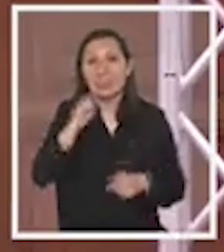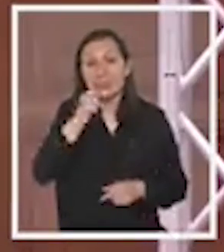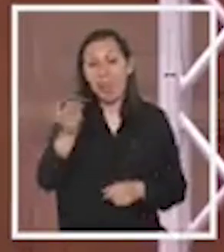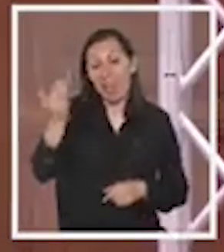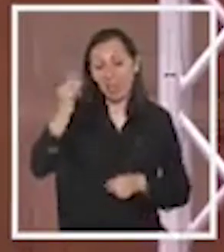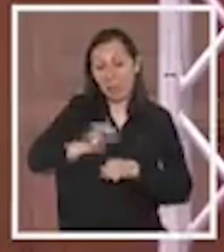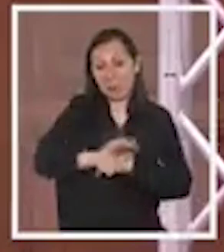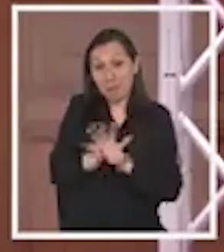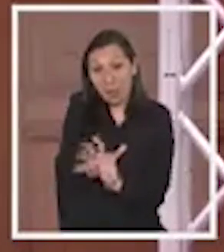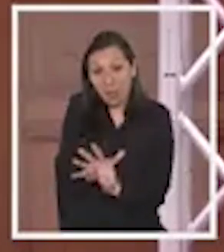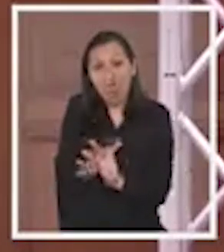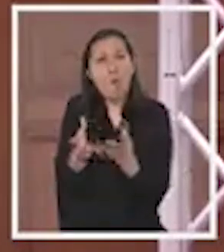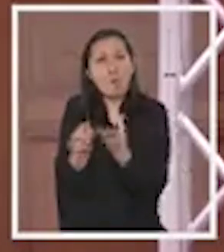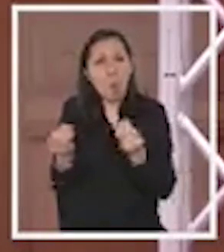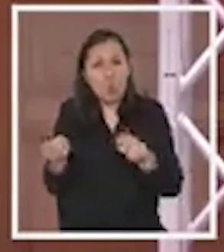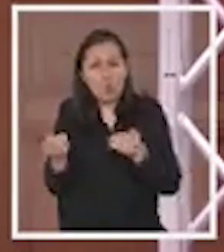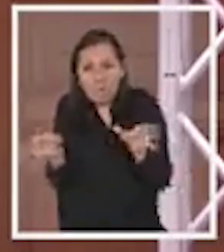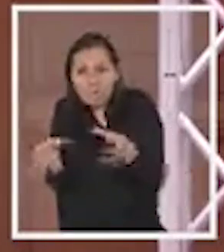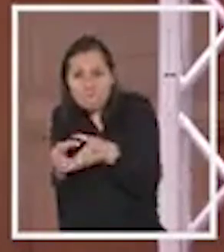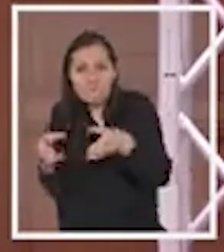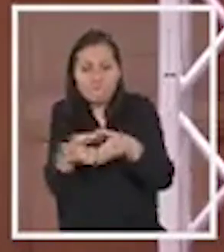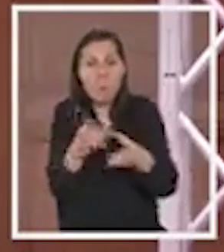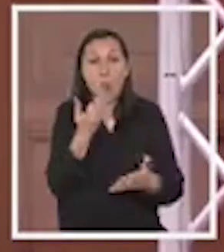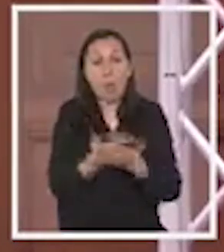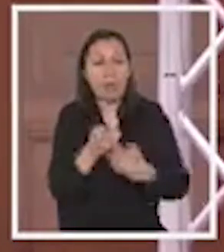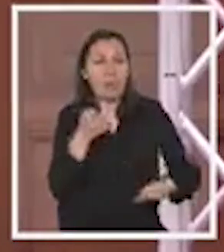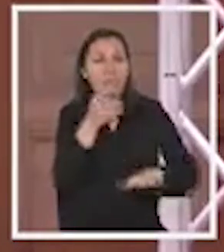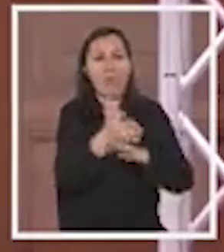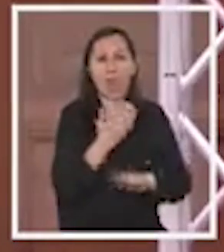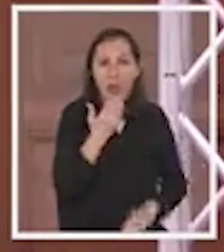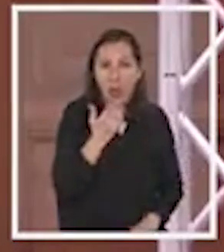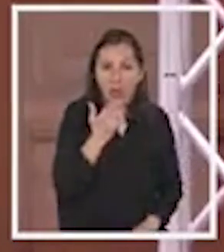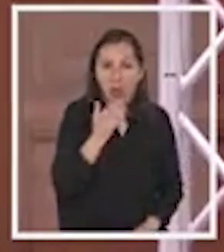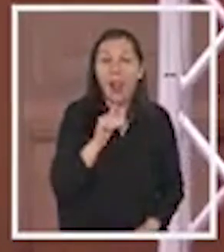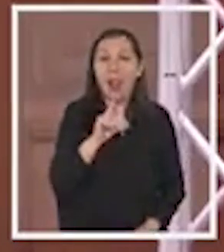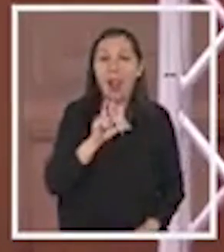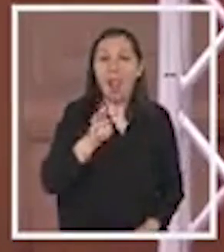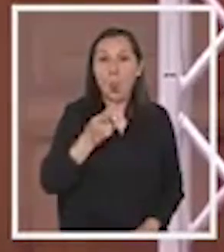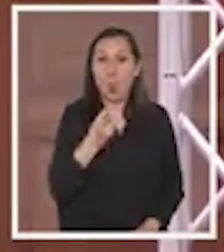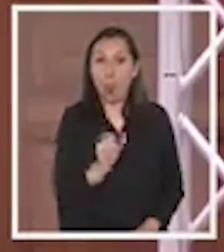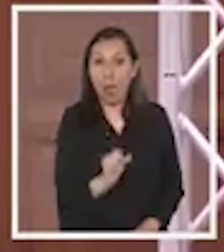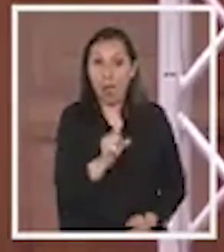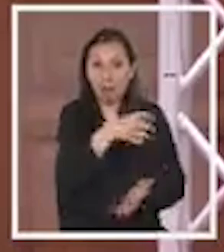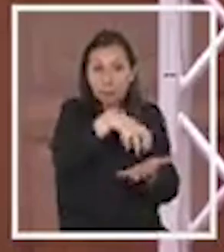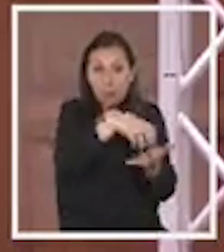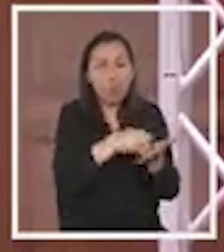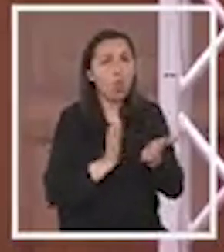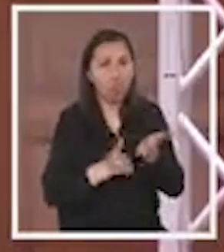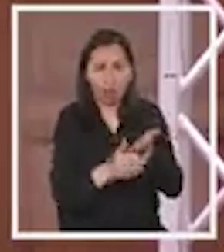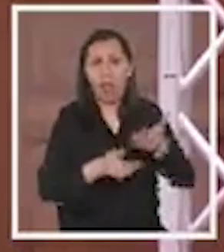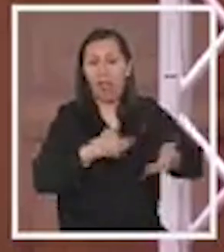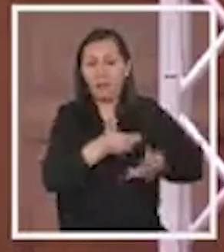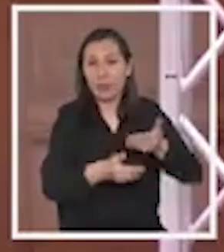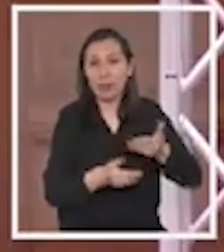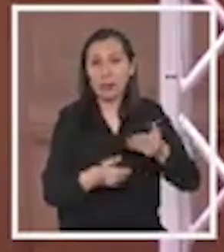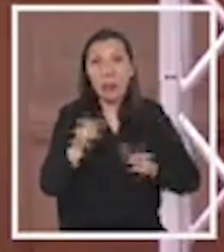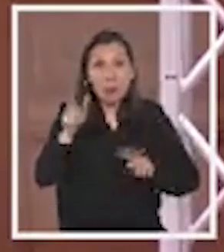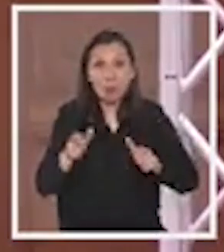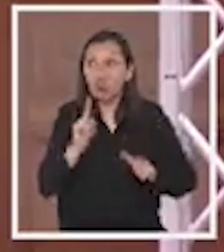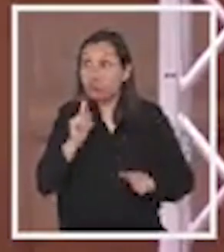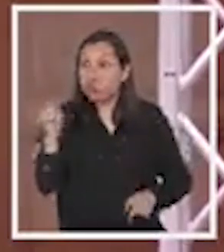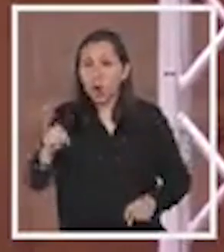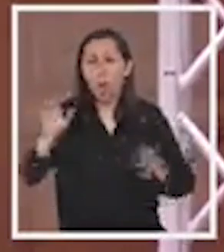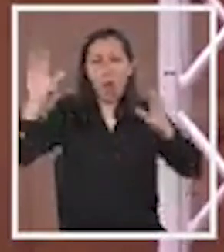la pandemia, hubo mucha organización. Cuando uno va a La Legua, hoy día, en La Legua siguen funcionando, están ahí, hay gente de La